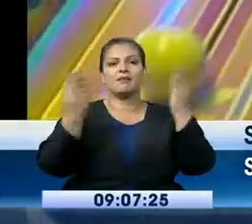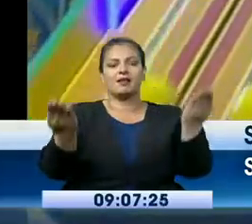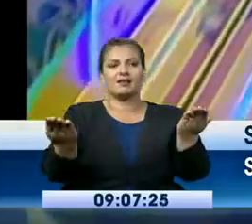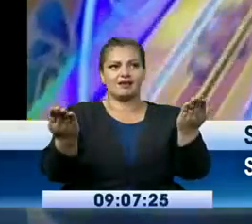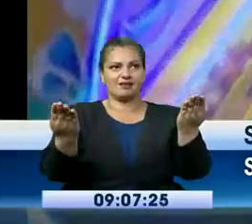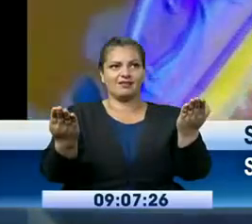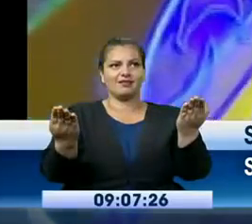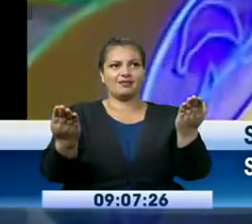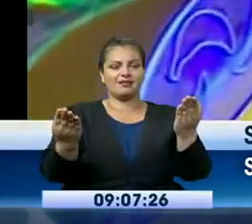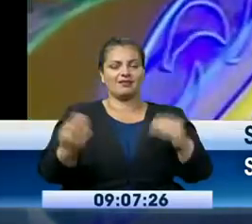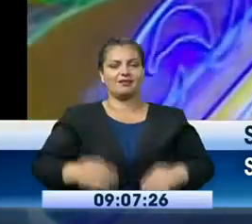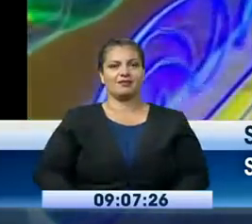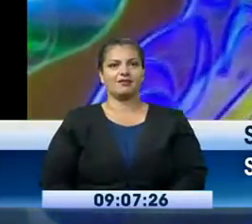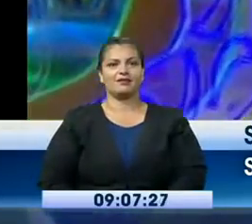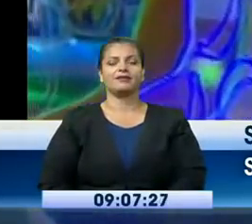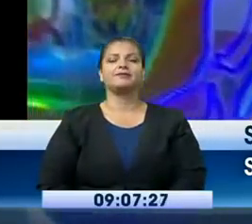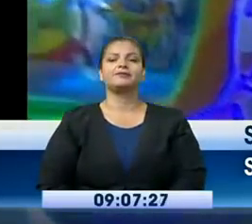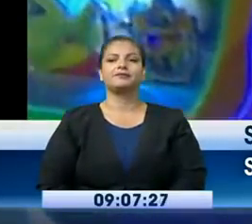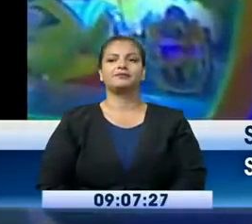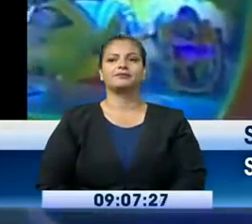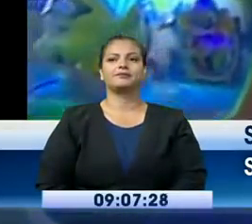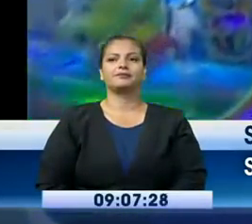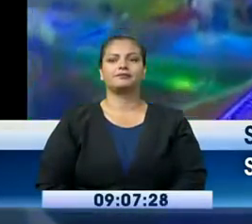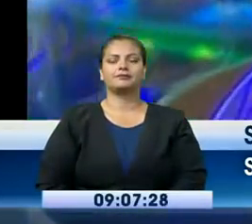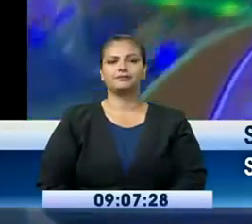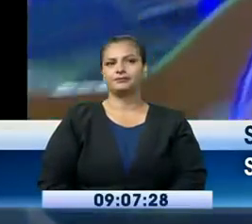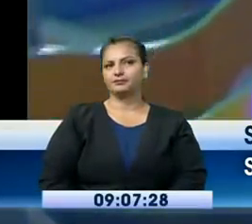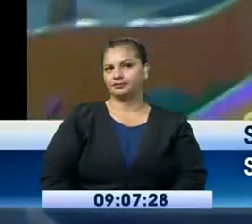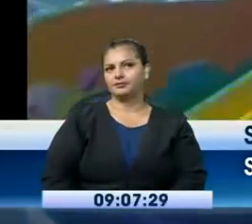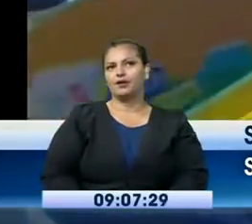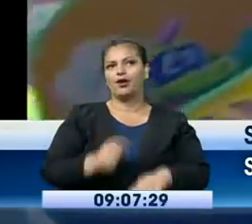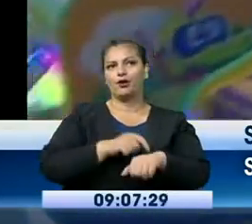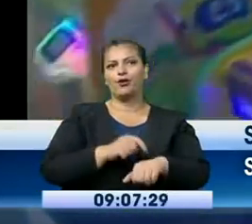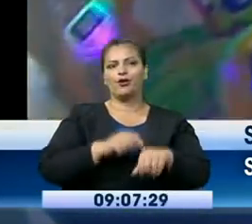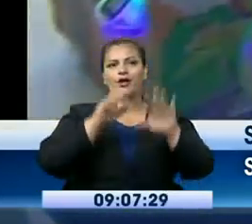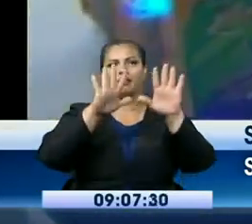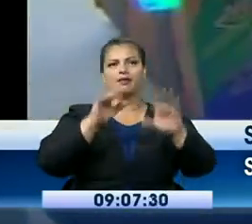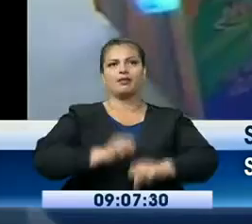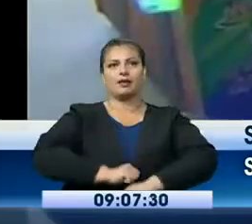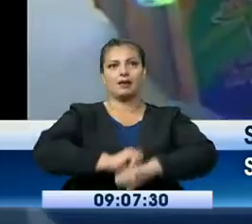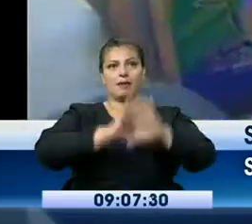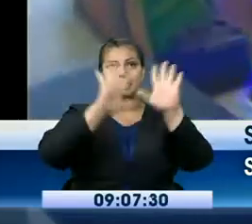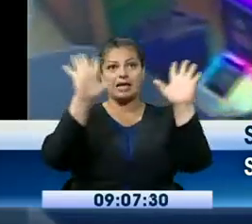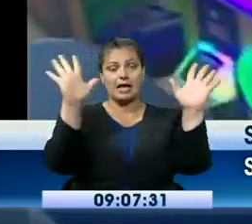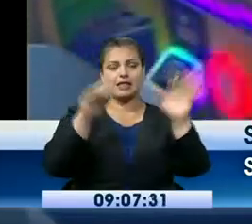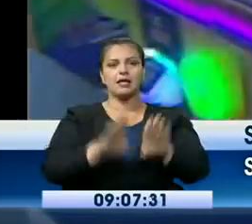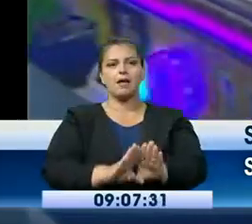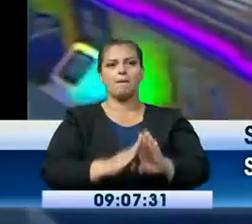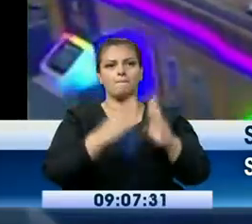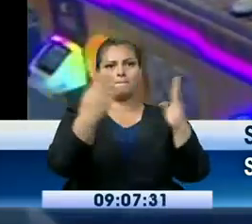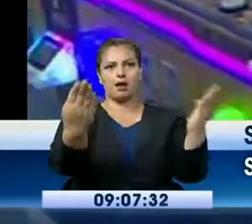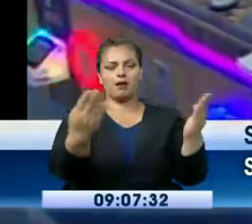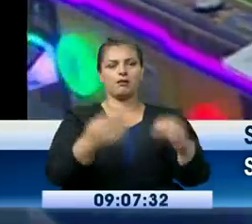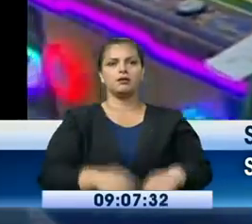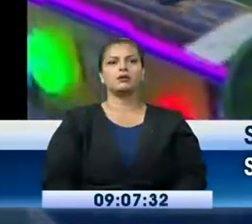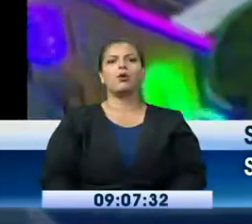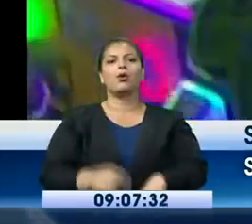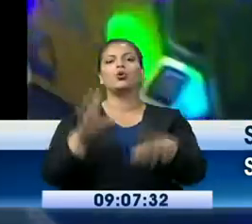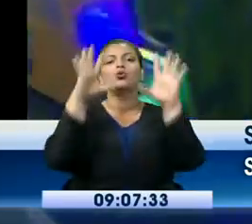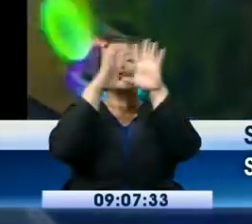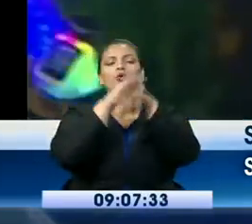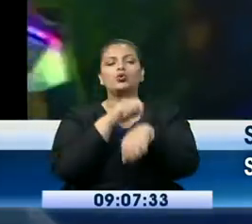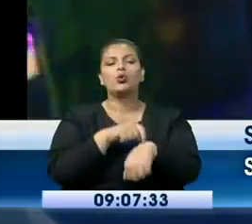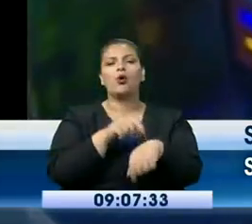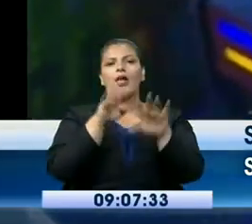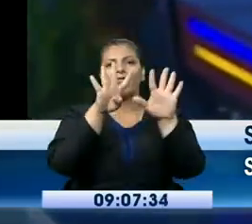domingo me informaron que hay proyectos un área grande de comidas una